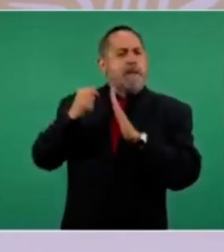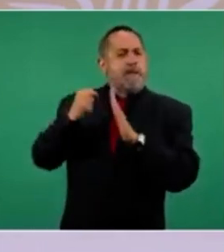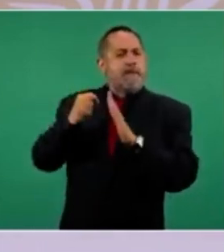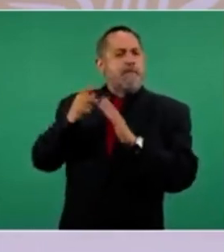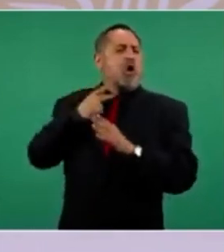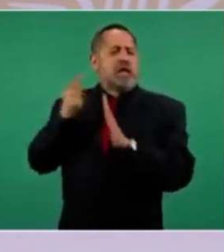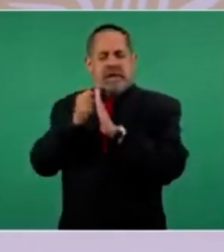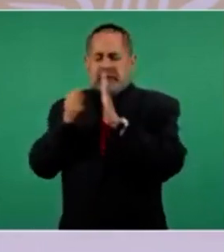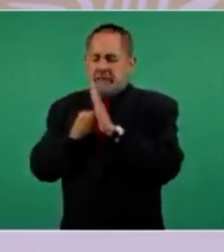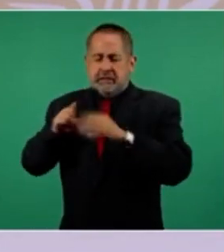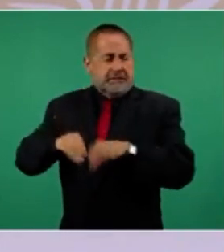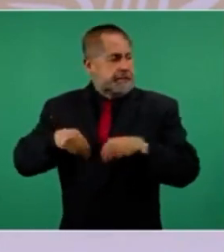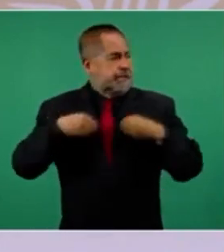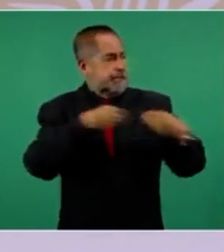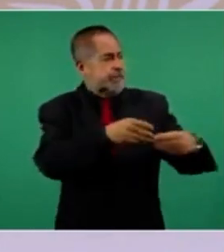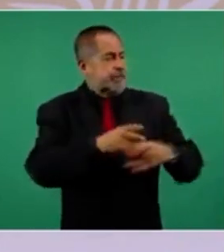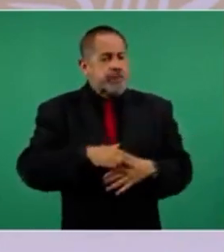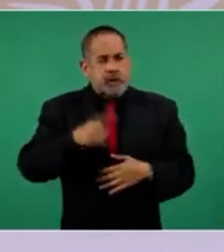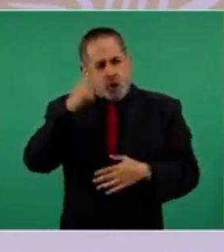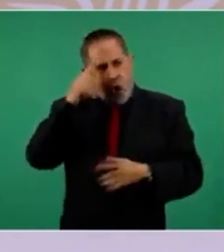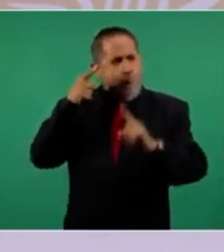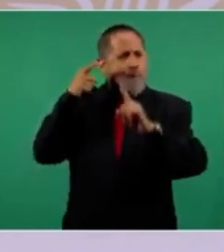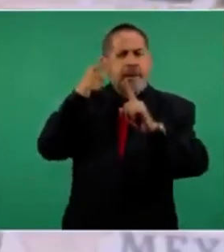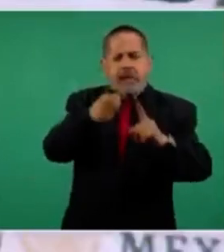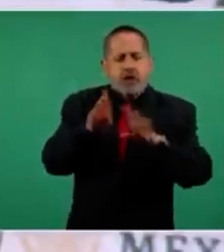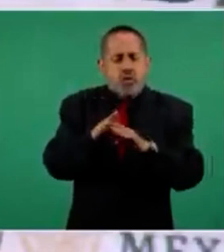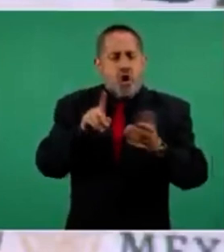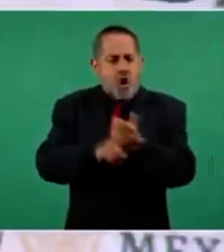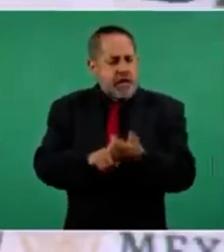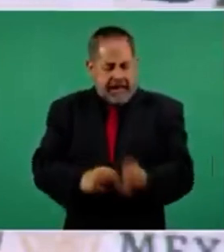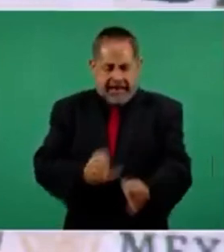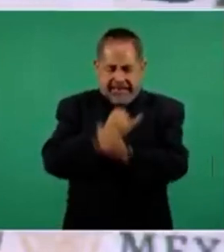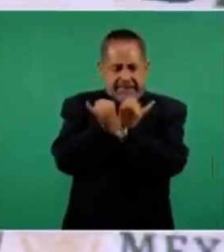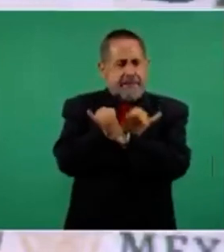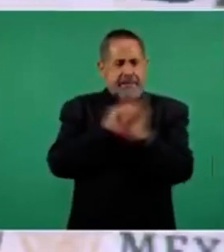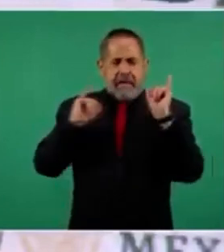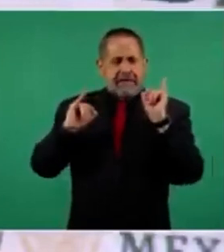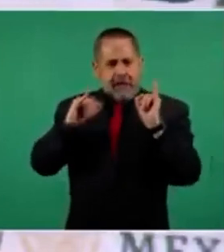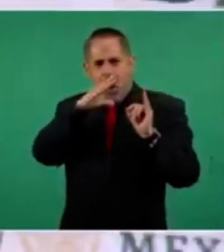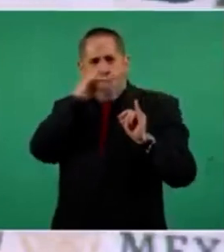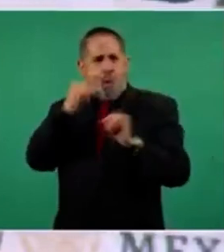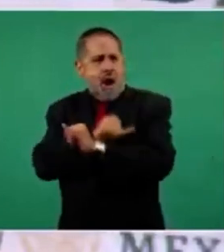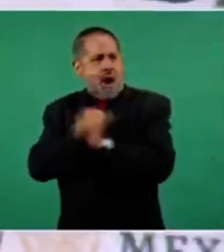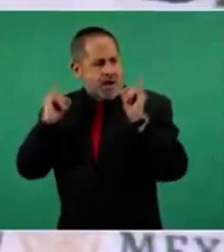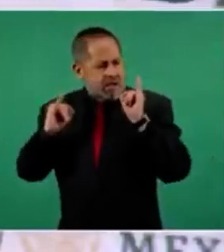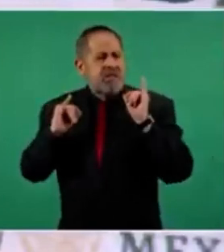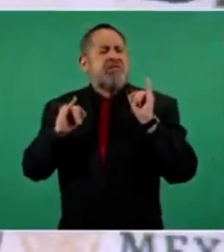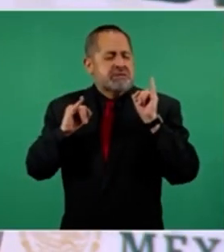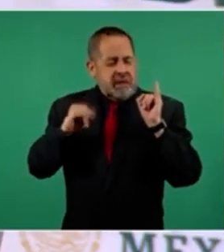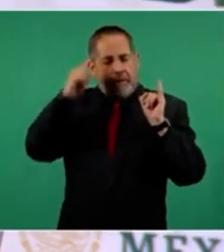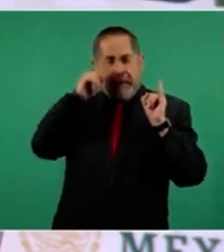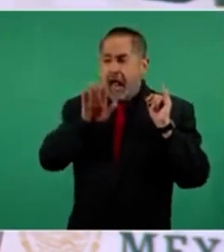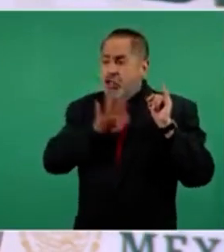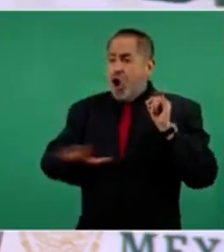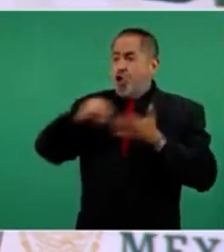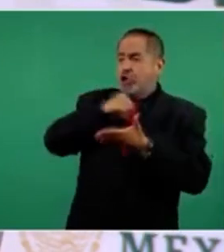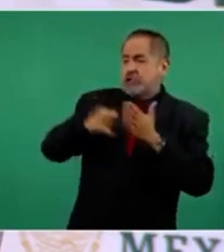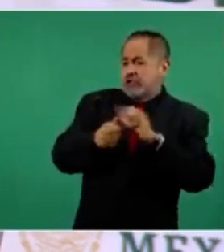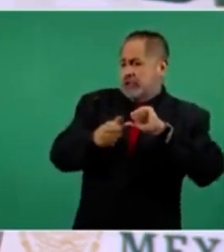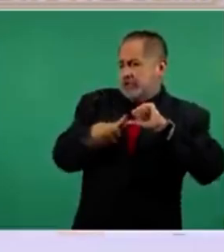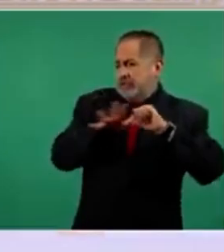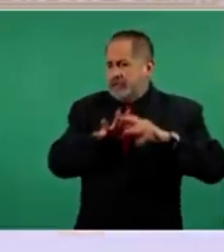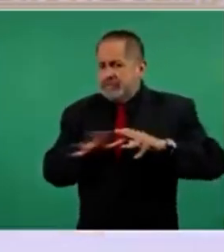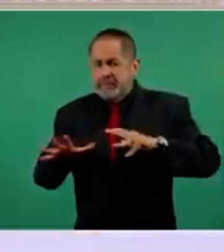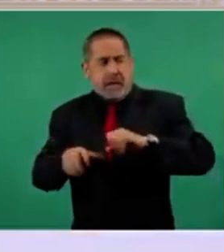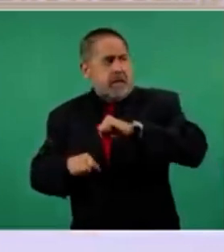voluntad consagrada al objetivo de impedir a tiempo, con la independencia de Cuba, que se extiendan por las Antillas los Estados